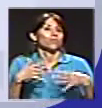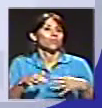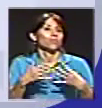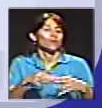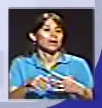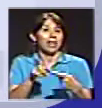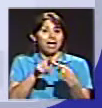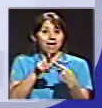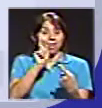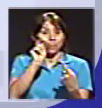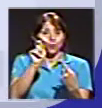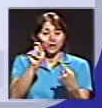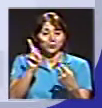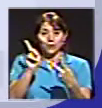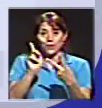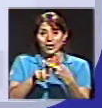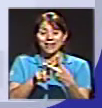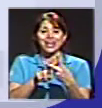que la educación